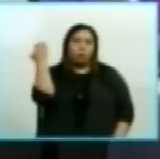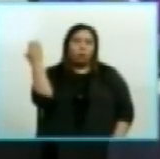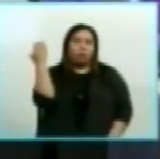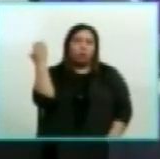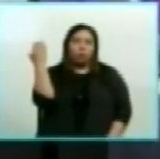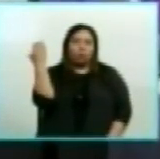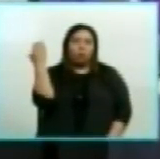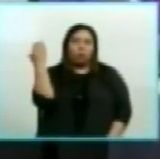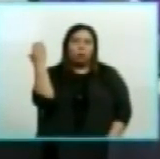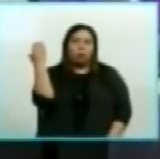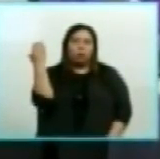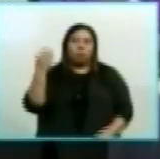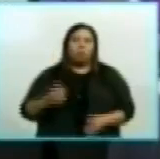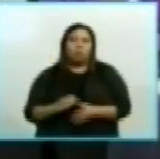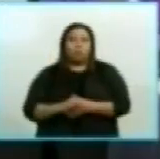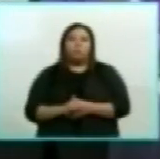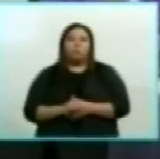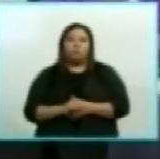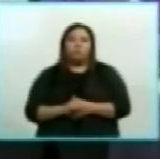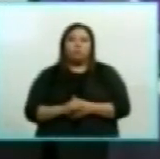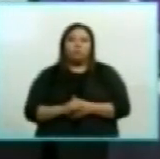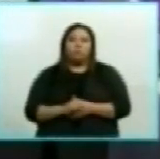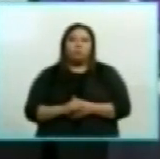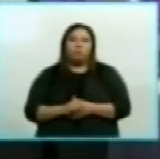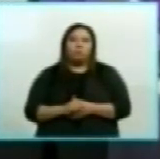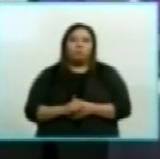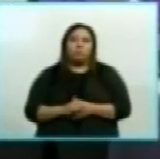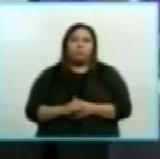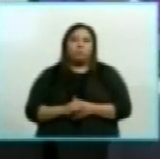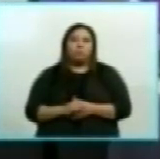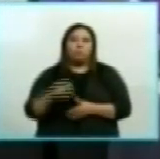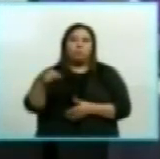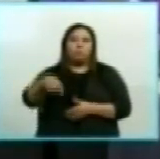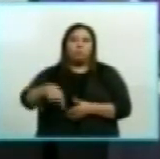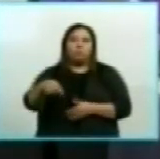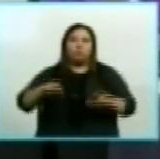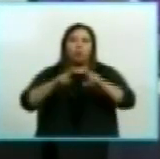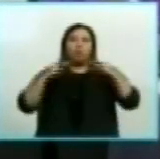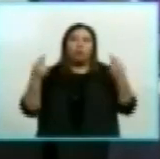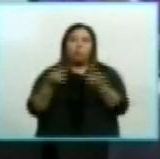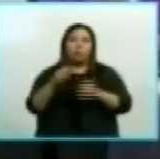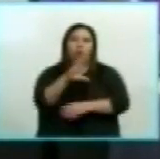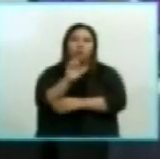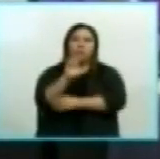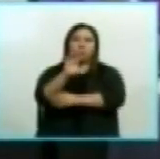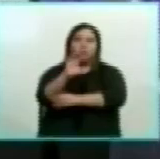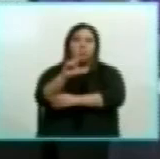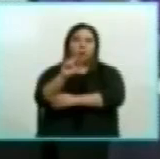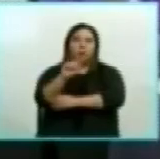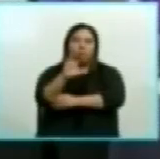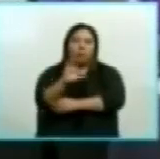el cual finalizará la parte final de esta sesión de las conferencias de la